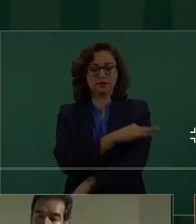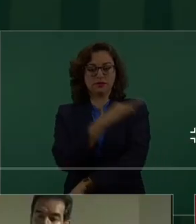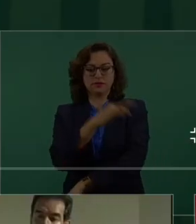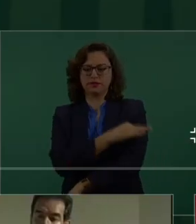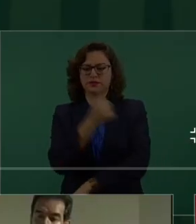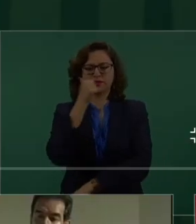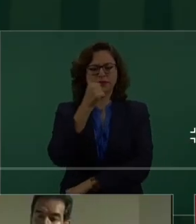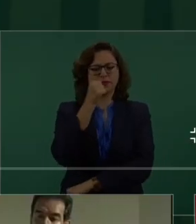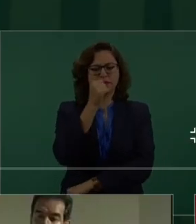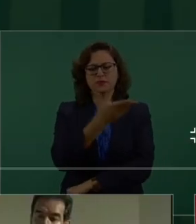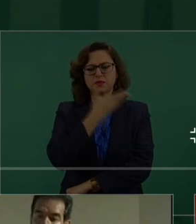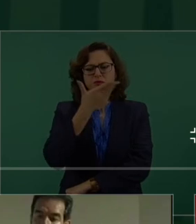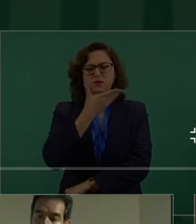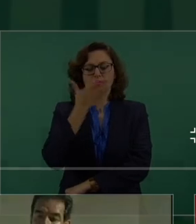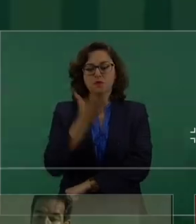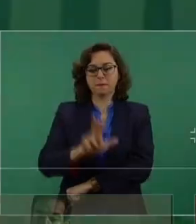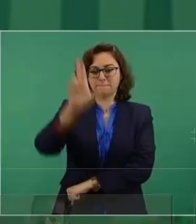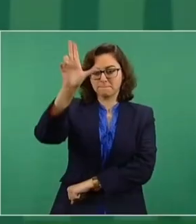Martes